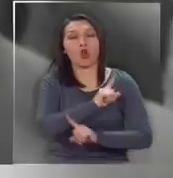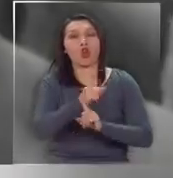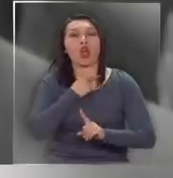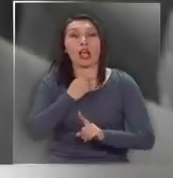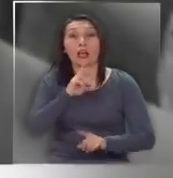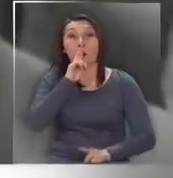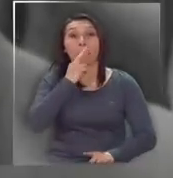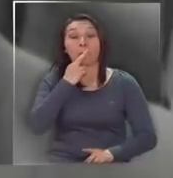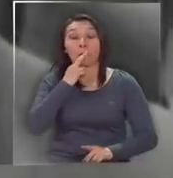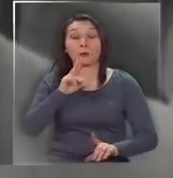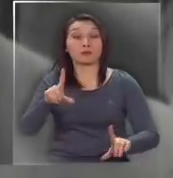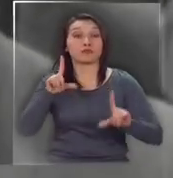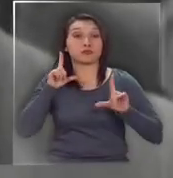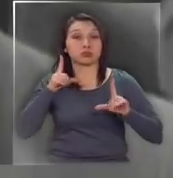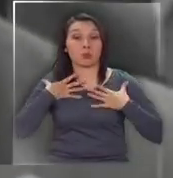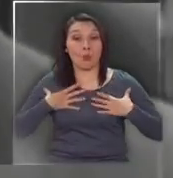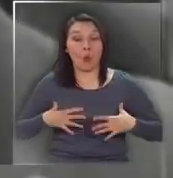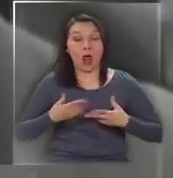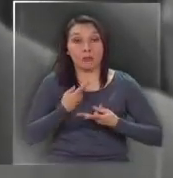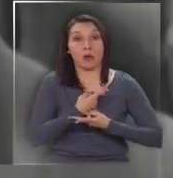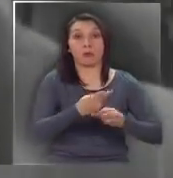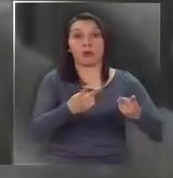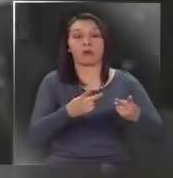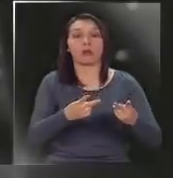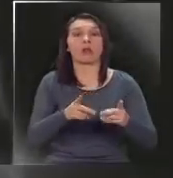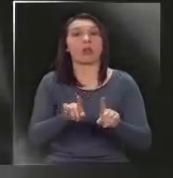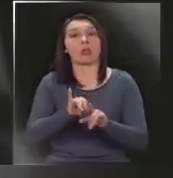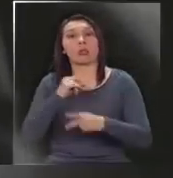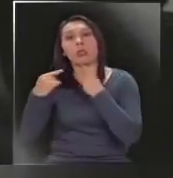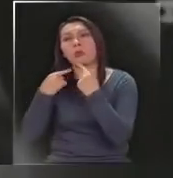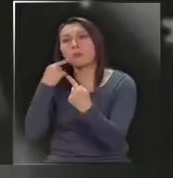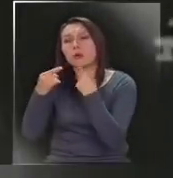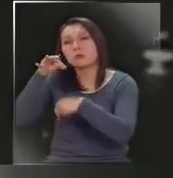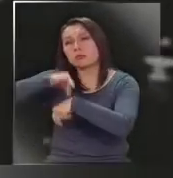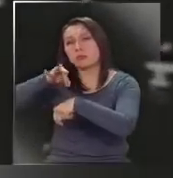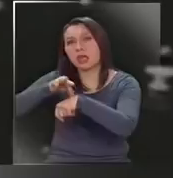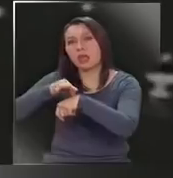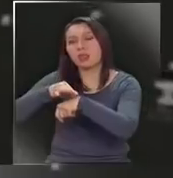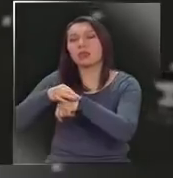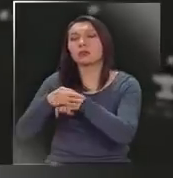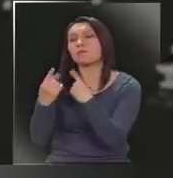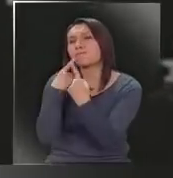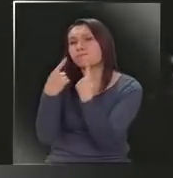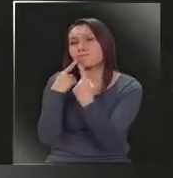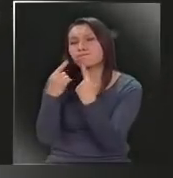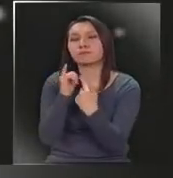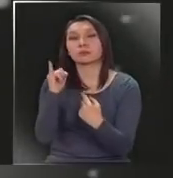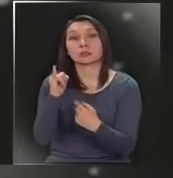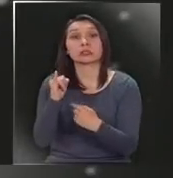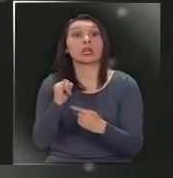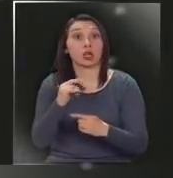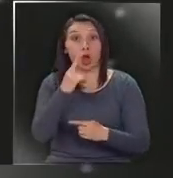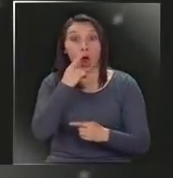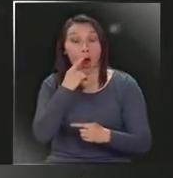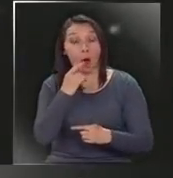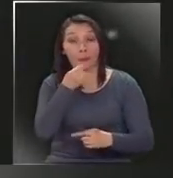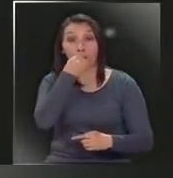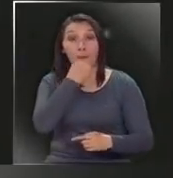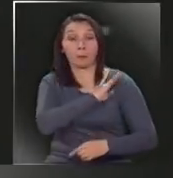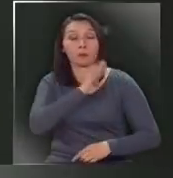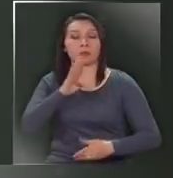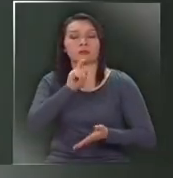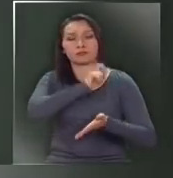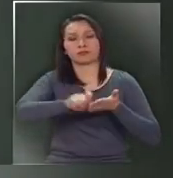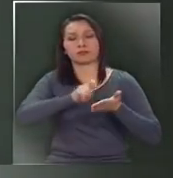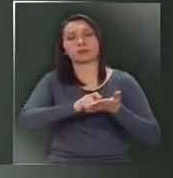rusos hicieran un espectáculo con su cuerpo. Luego de consultar a su médico personal, el máximo líder de la Alemania nazi redactó